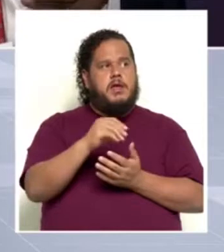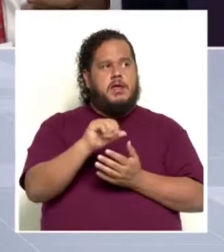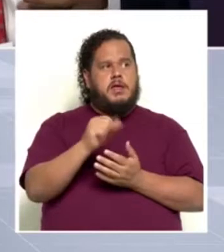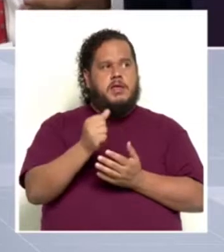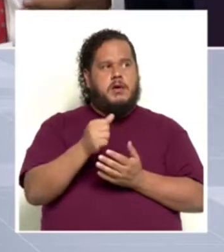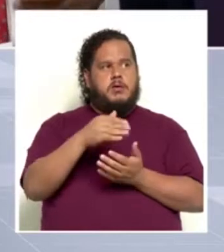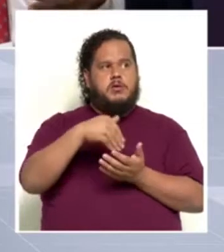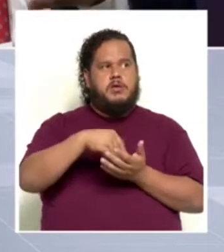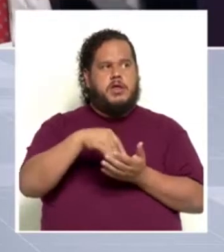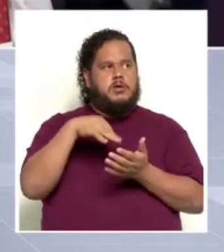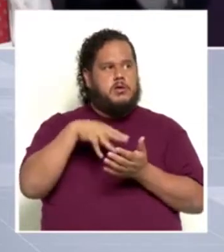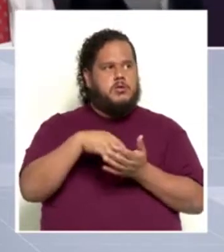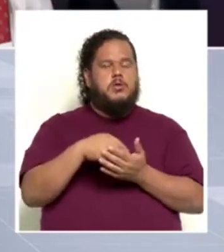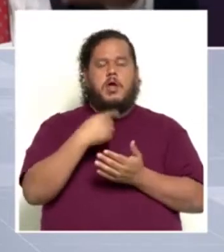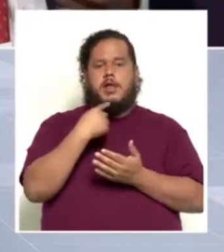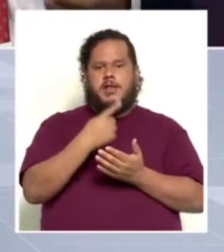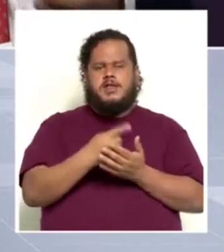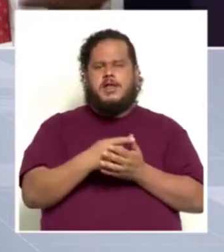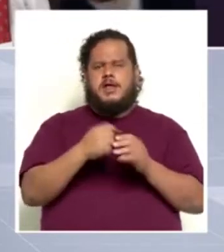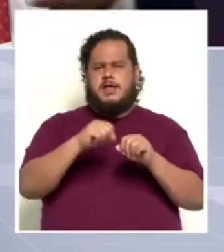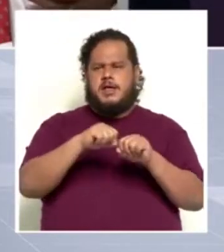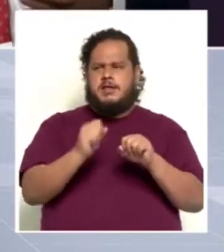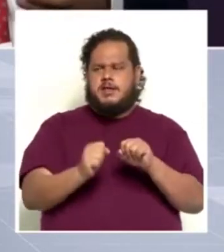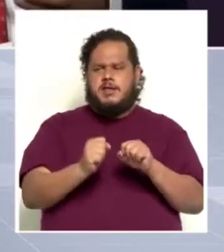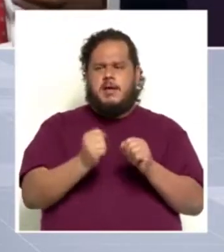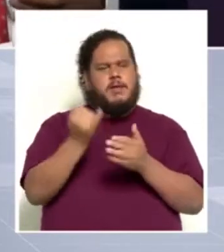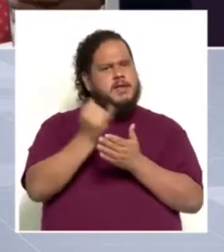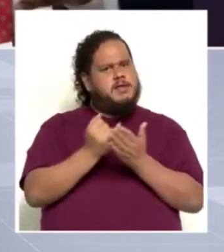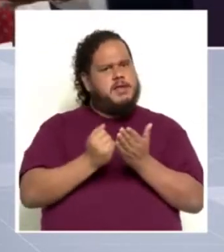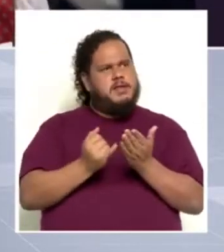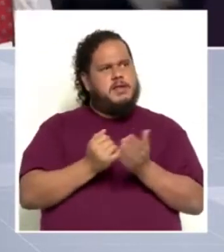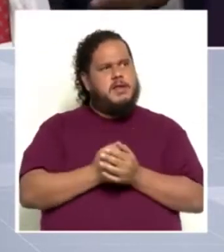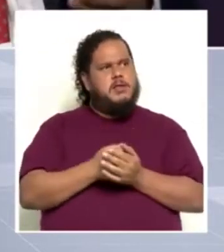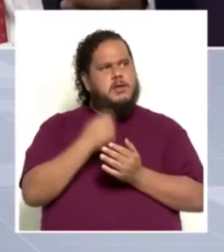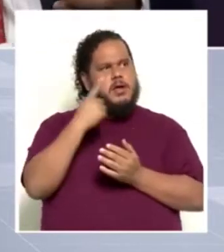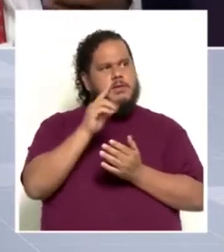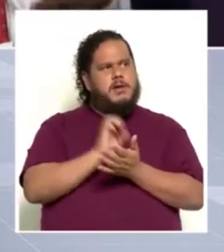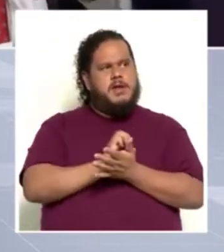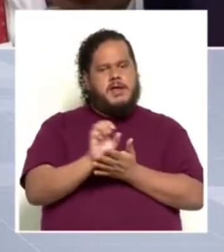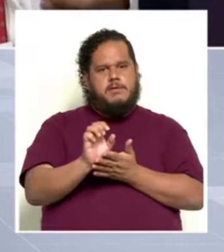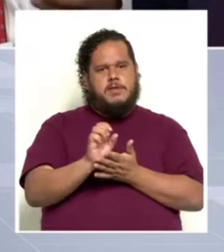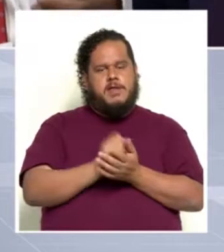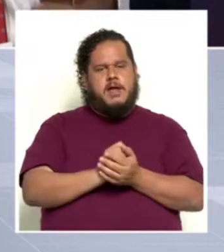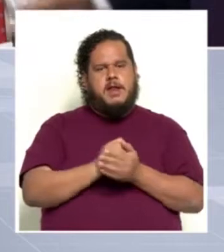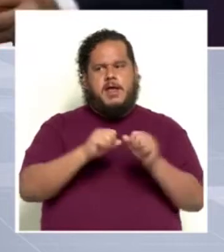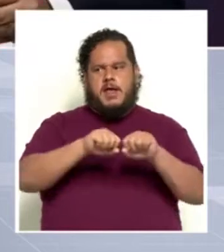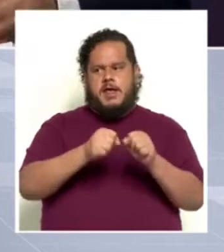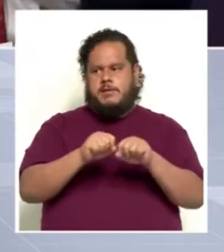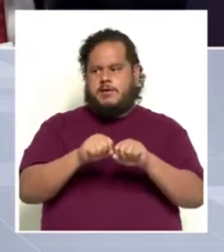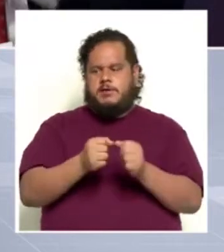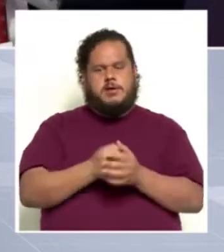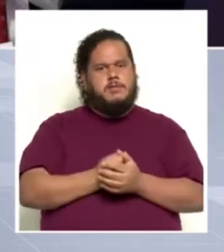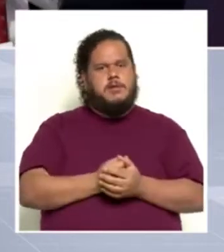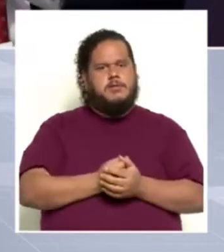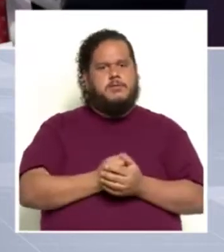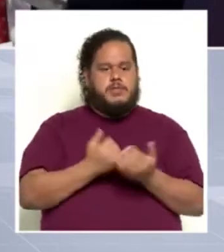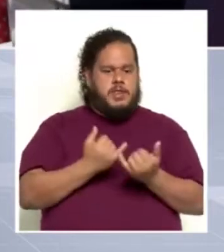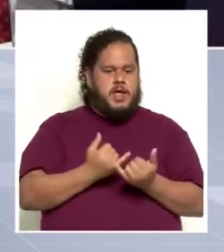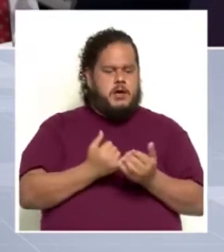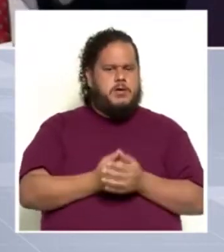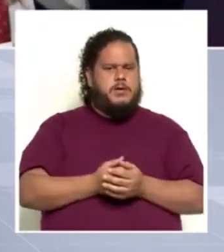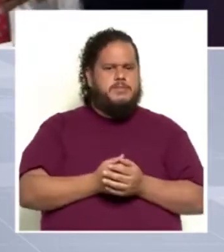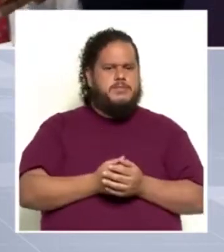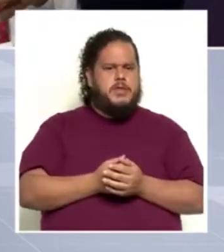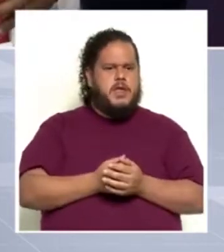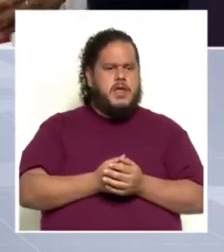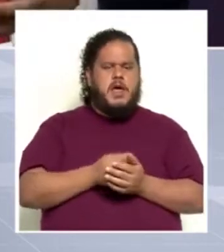centros de estudio decían que el sistema está diseñado para evitar el fraccionamiento. Ahora, en